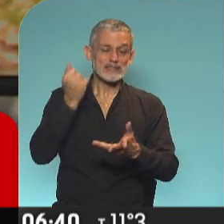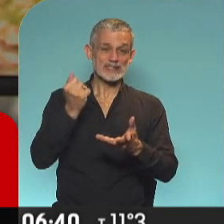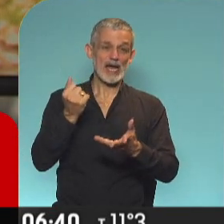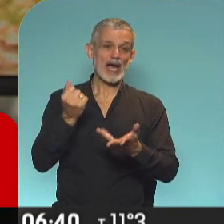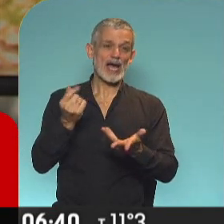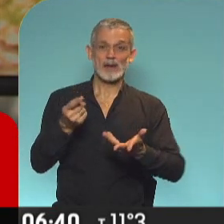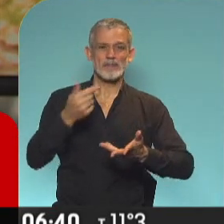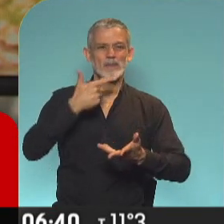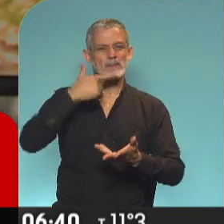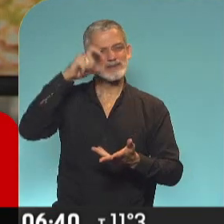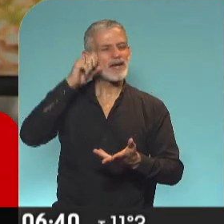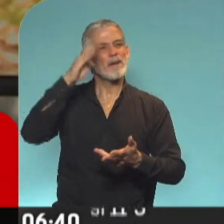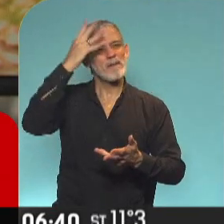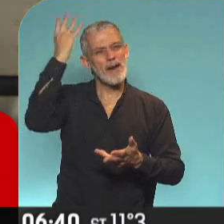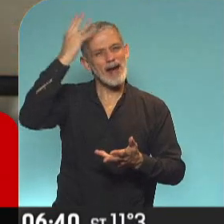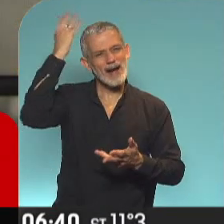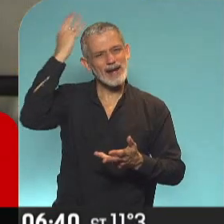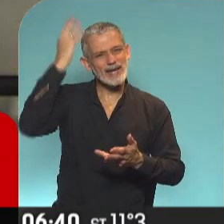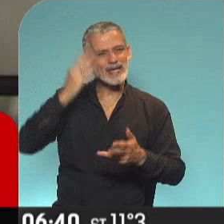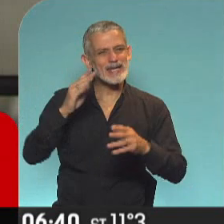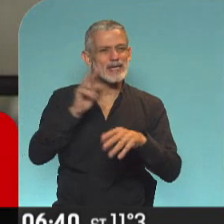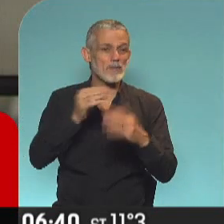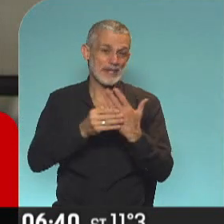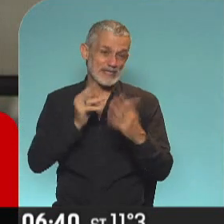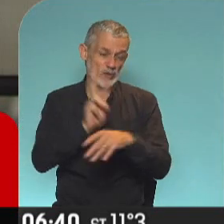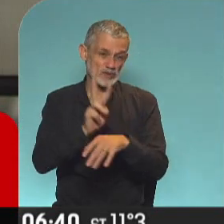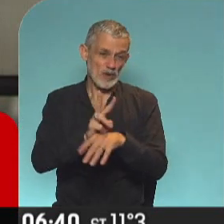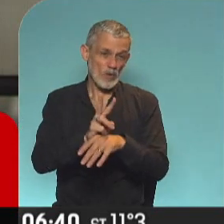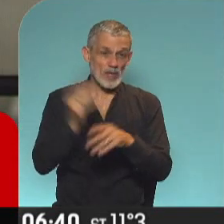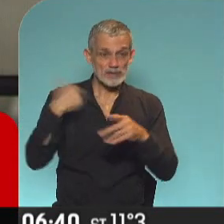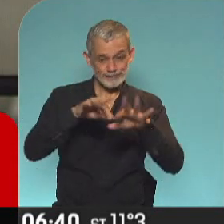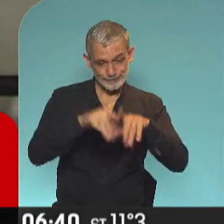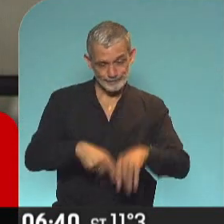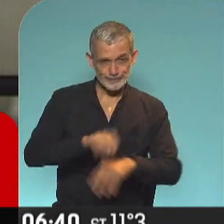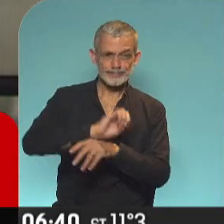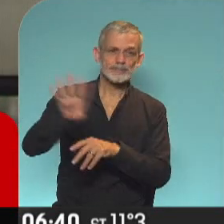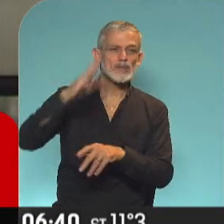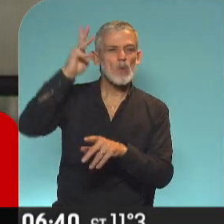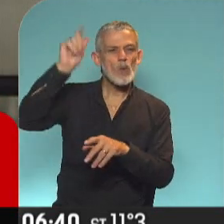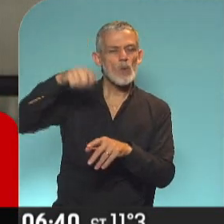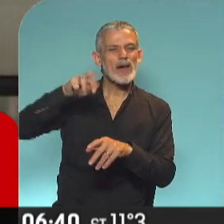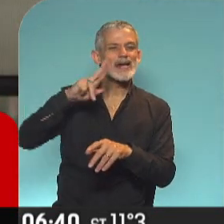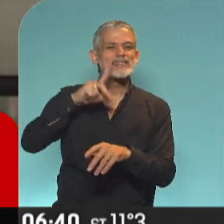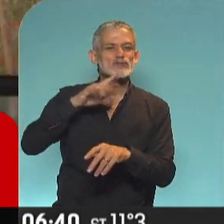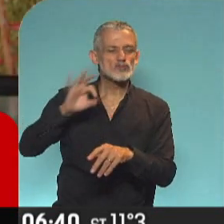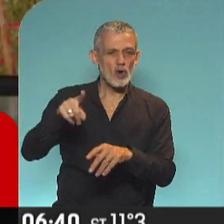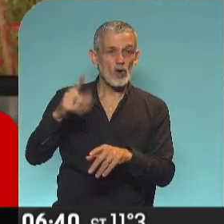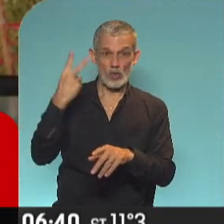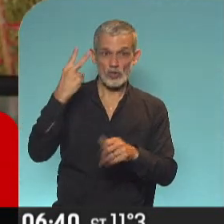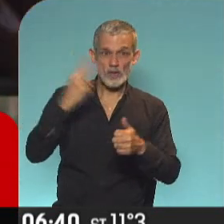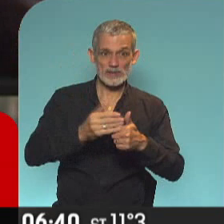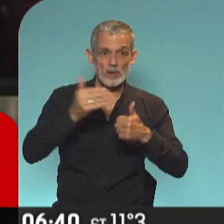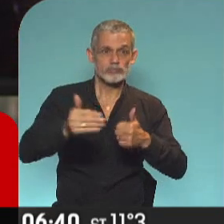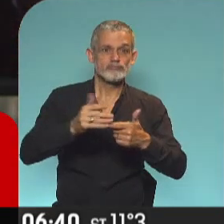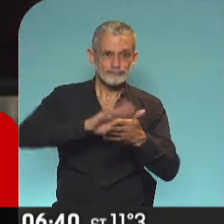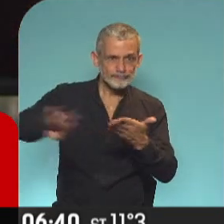terminó de definir Sergio Berni, el ministro de Seguridad, quien ayer había enviado una nota al juez Rizzo, que ordenó en dos oportunidades